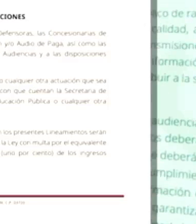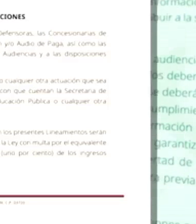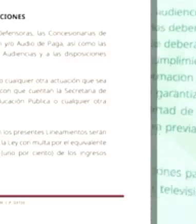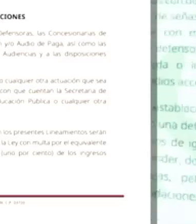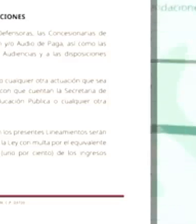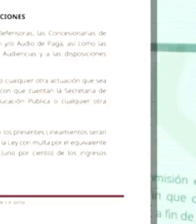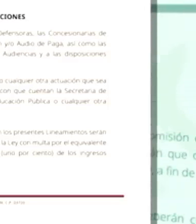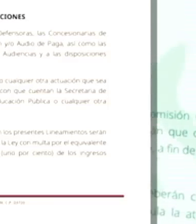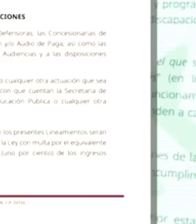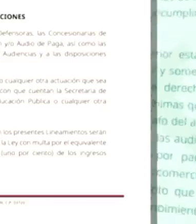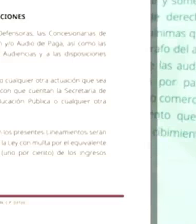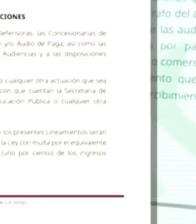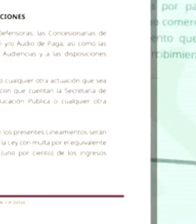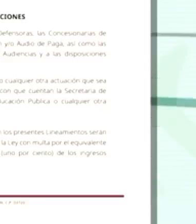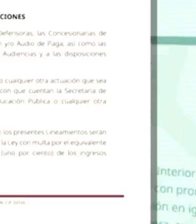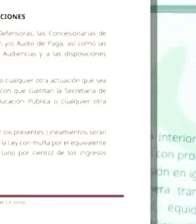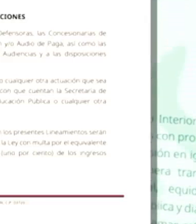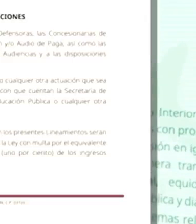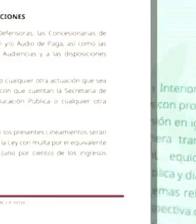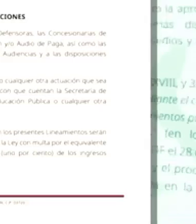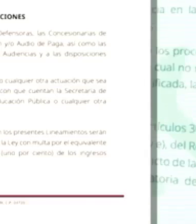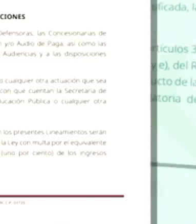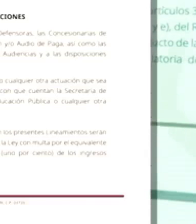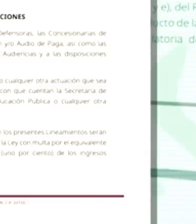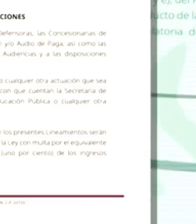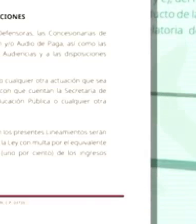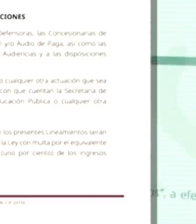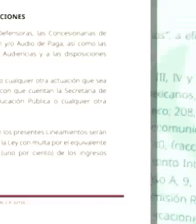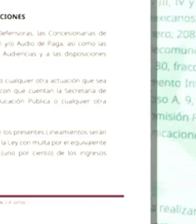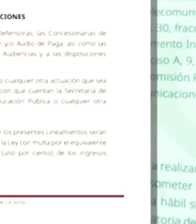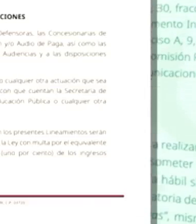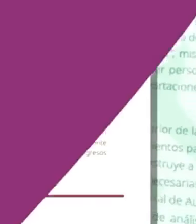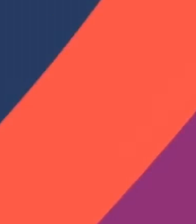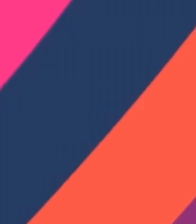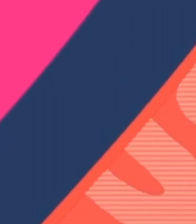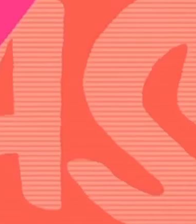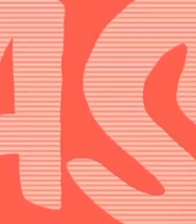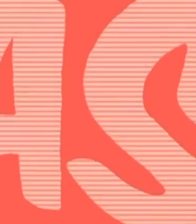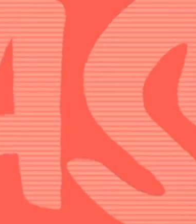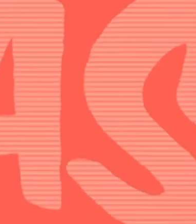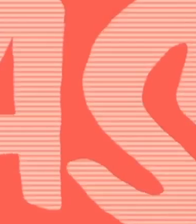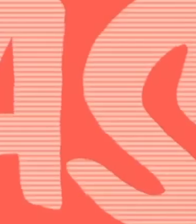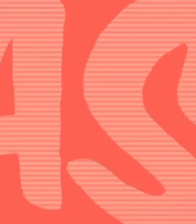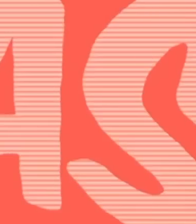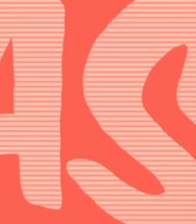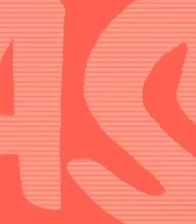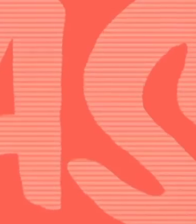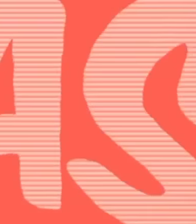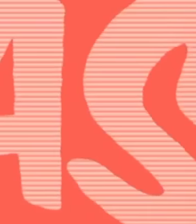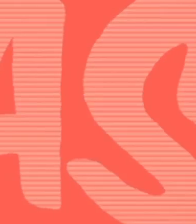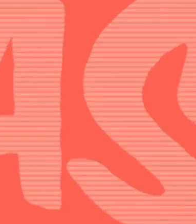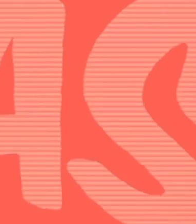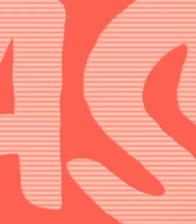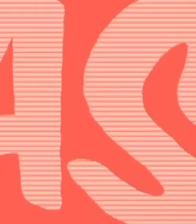administrativos específicos, como no emitir un código de ética o no nombrar a un defensor de las audiencias. 2. En El Economista se